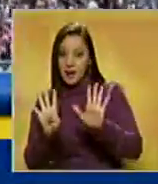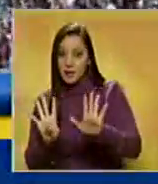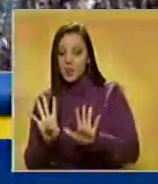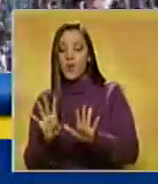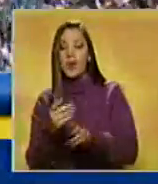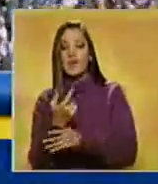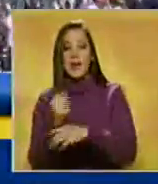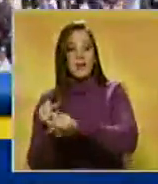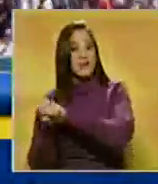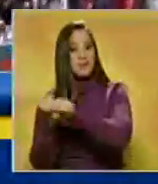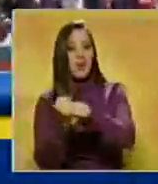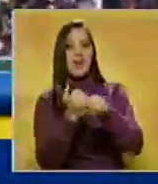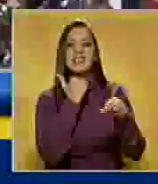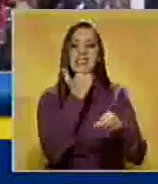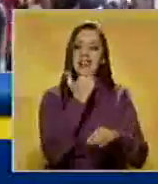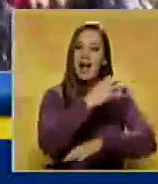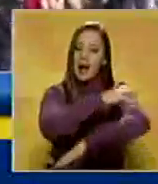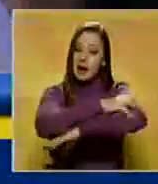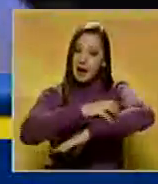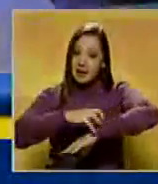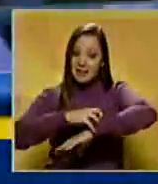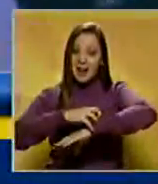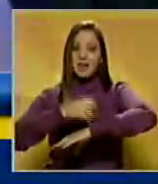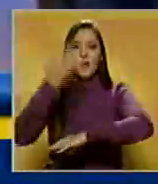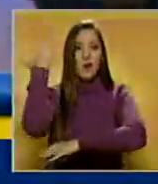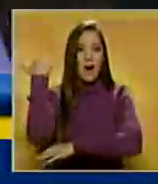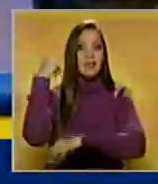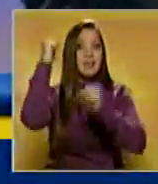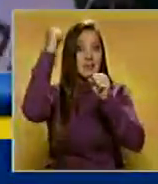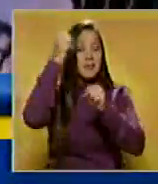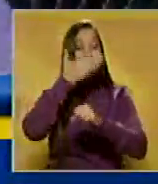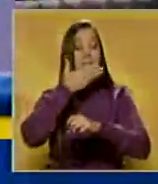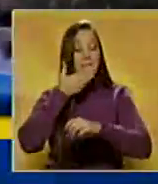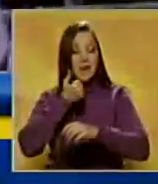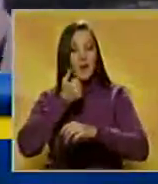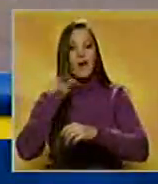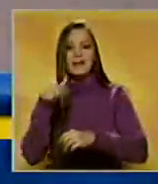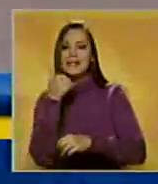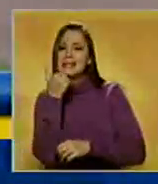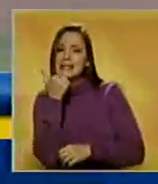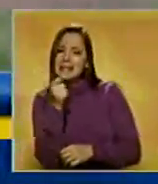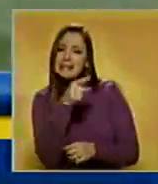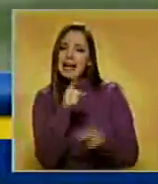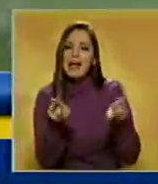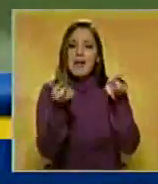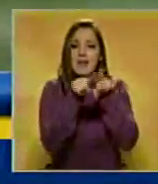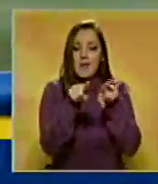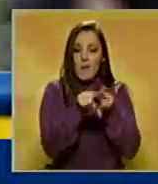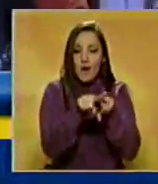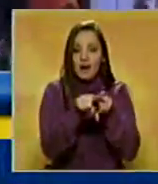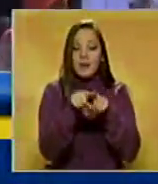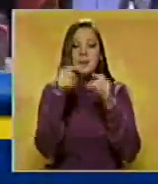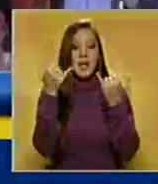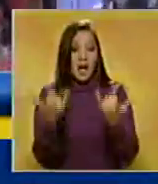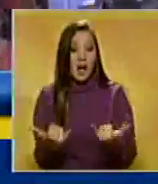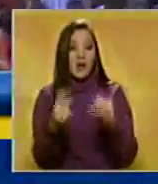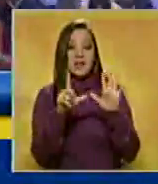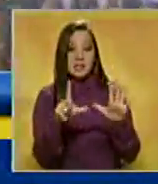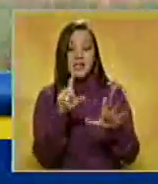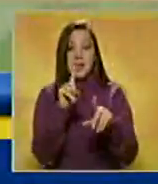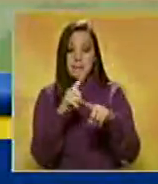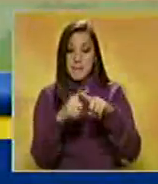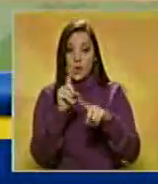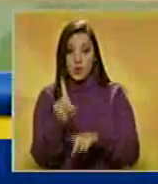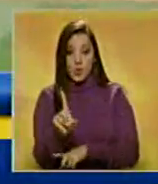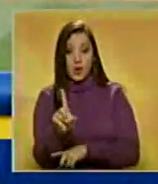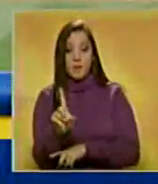Sexto inning en el Comerica Park y Miguel Cabrera descarga toda su fuerza por el jardín izquierdo para ampliar la ventaja de los Tigres a 7-1.